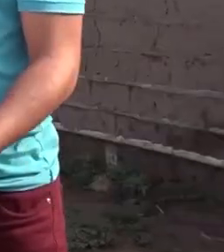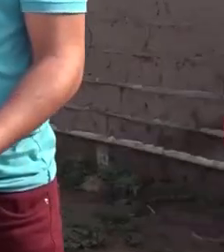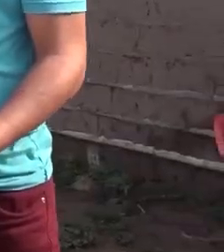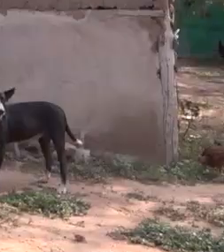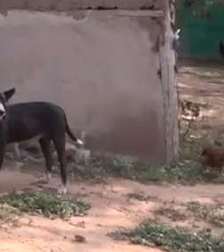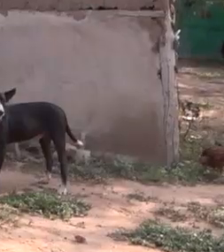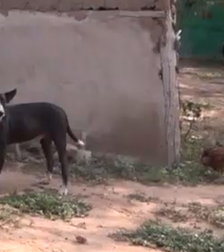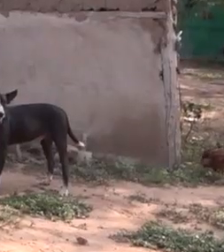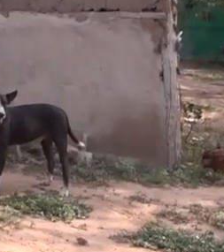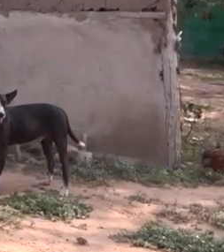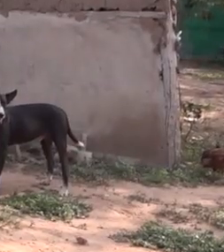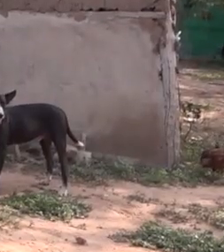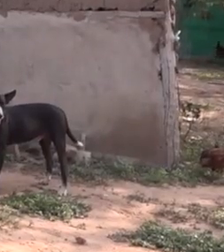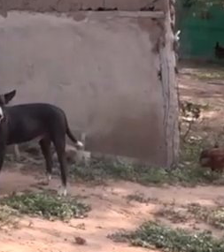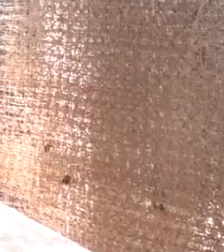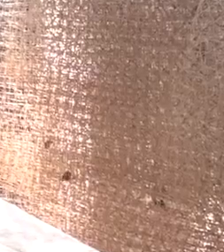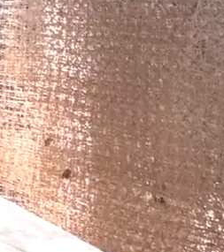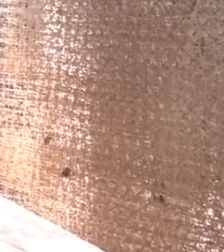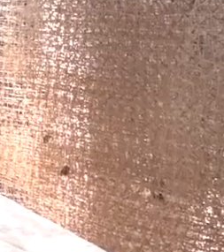cómputo.